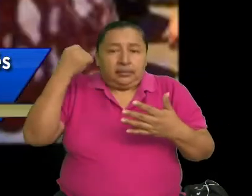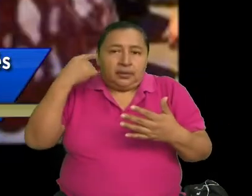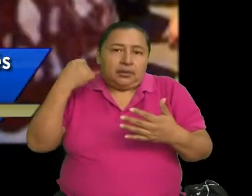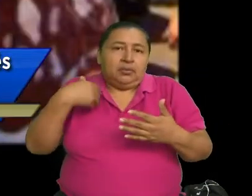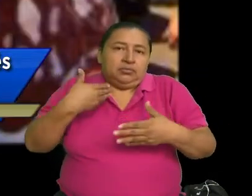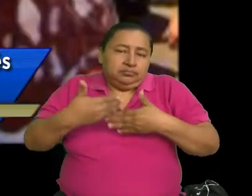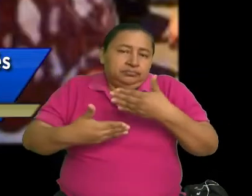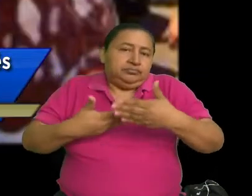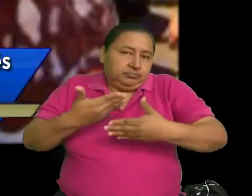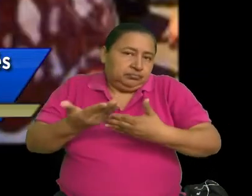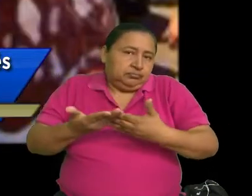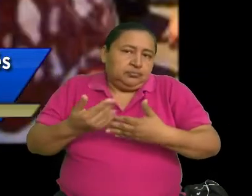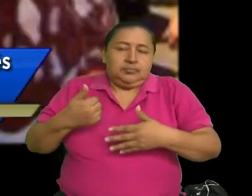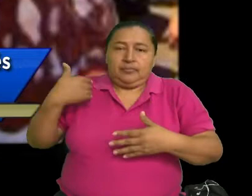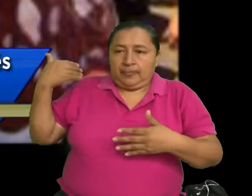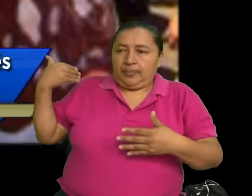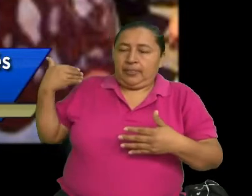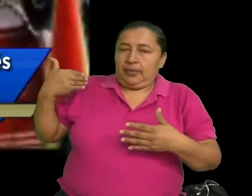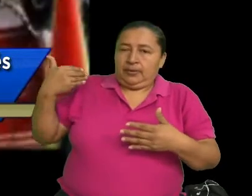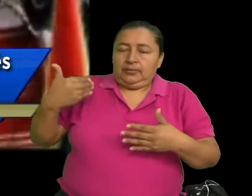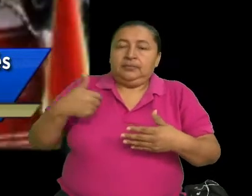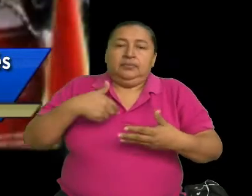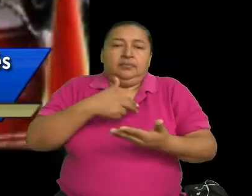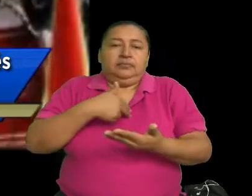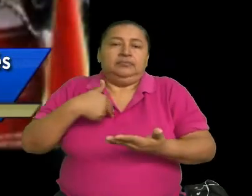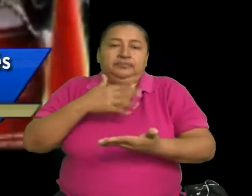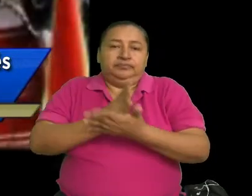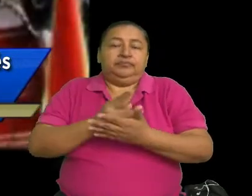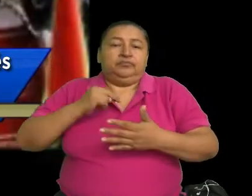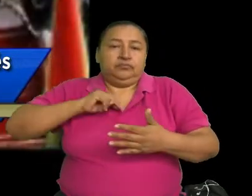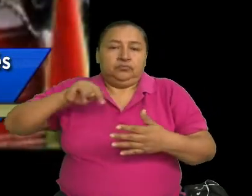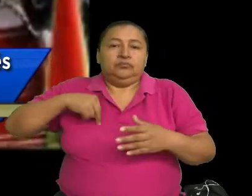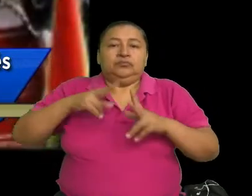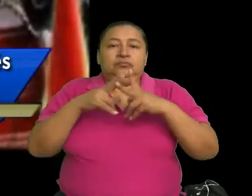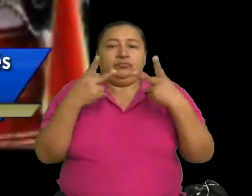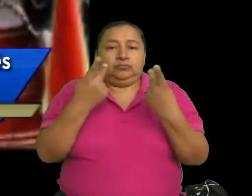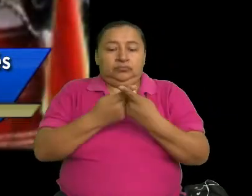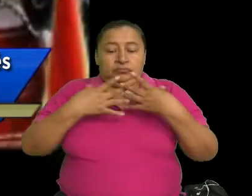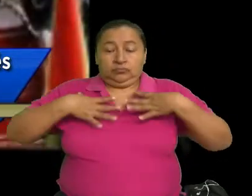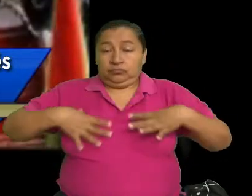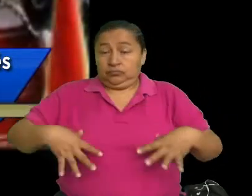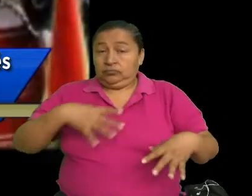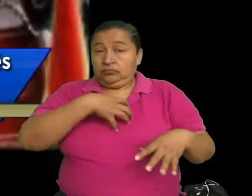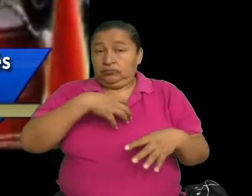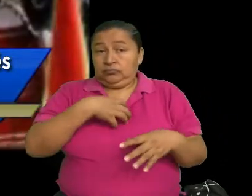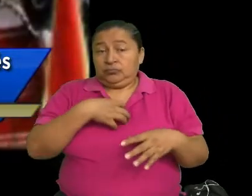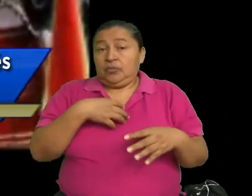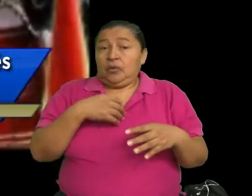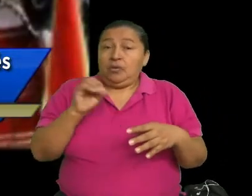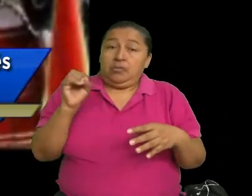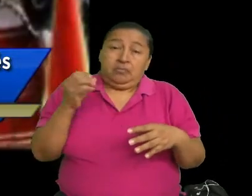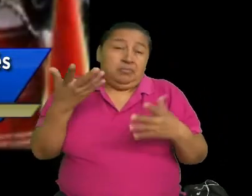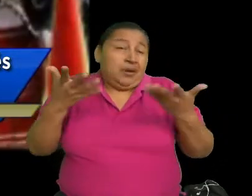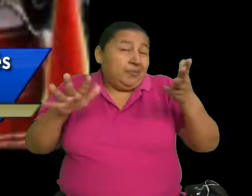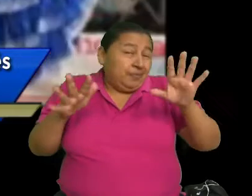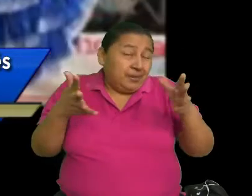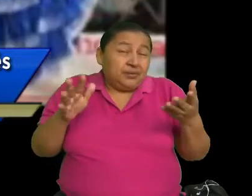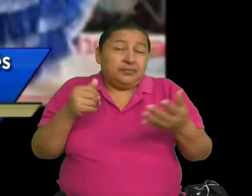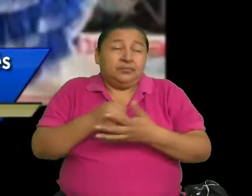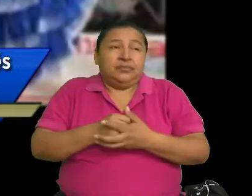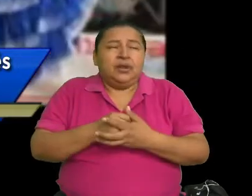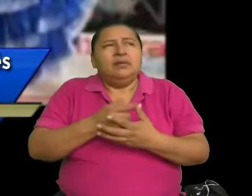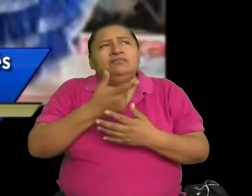parte de la historia. En un momento determinado nuestro pueblo vestía de esa manera, o por lo menos más o menos esbozaba ese tipo de vestimenta. Fíjate